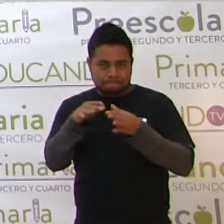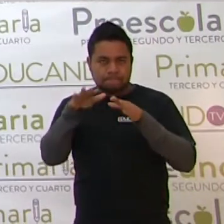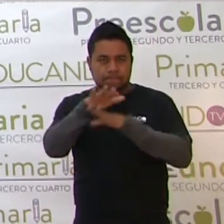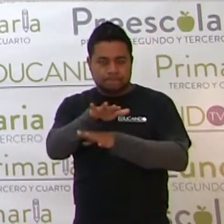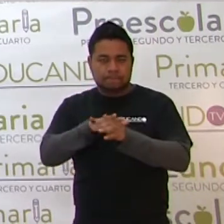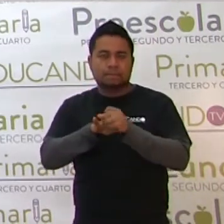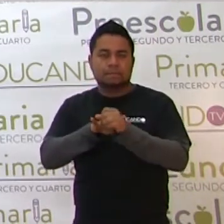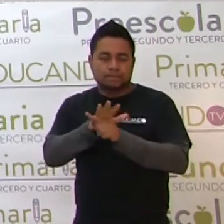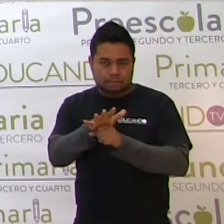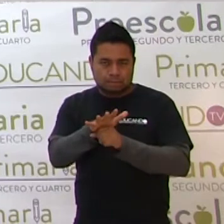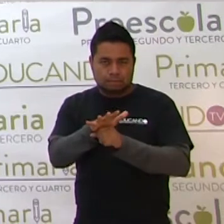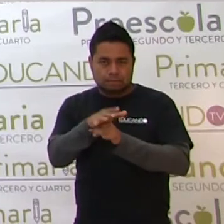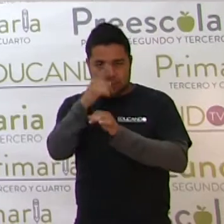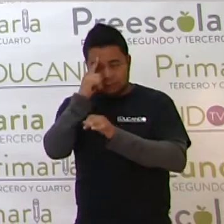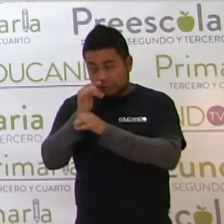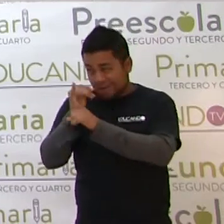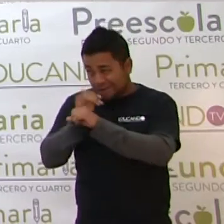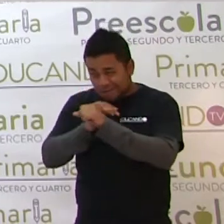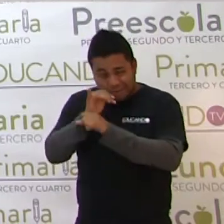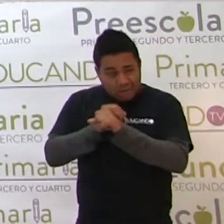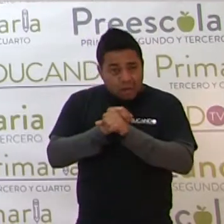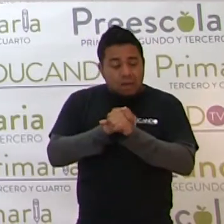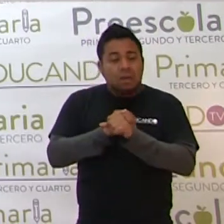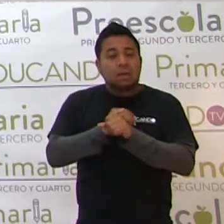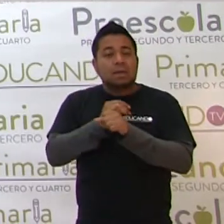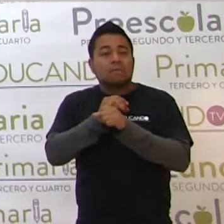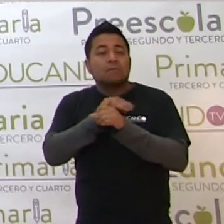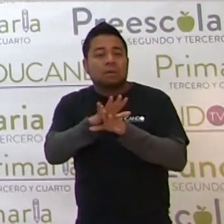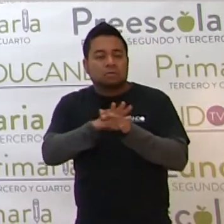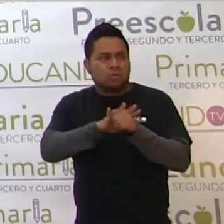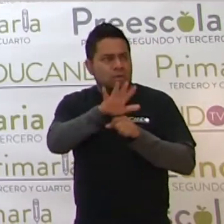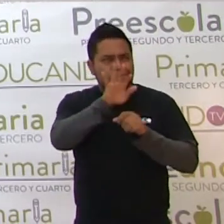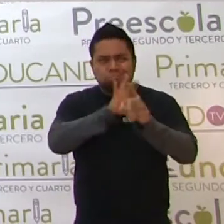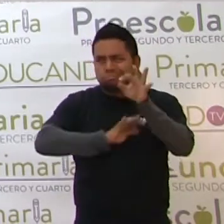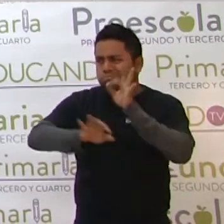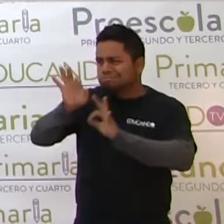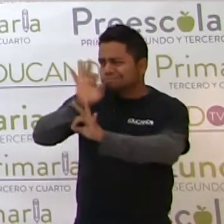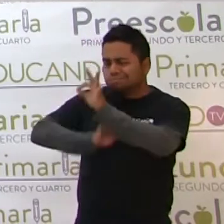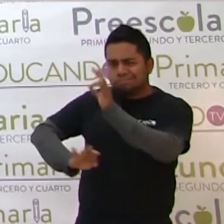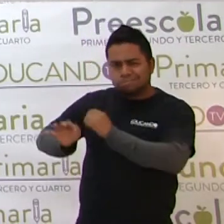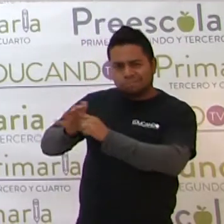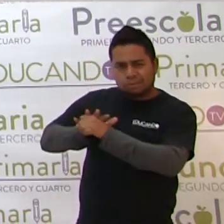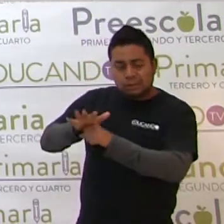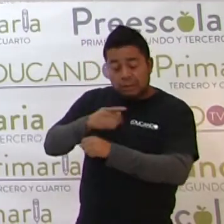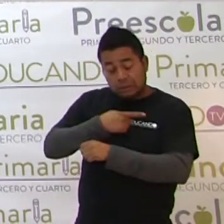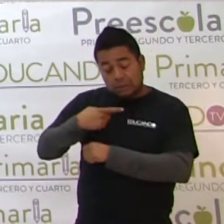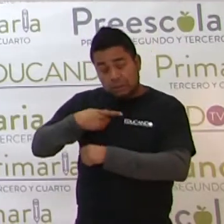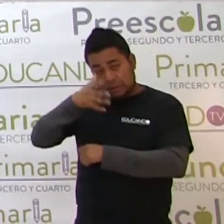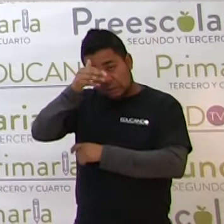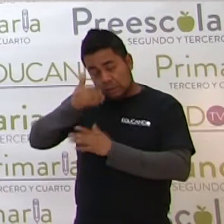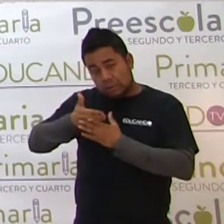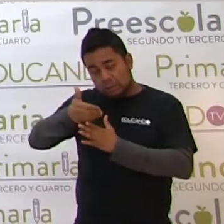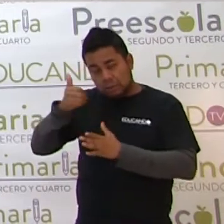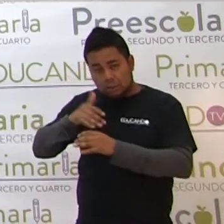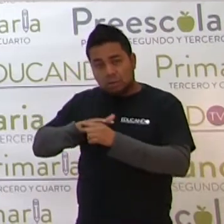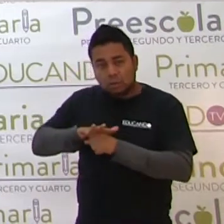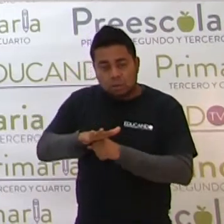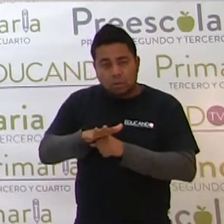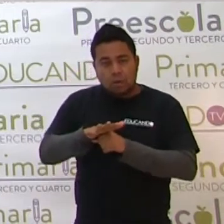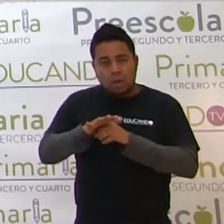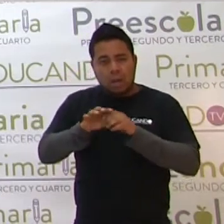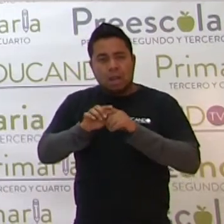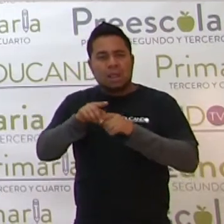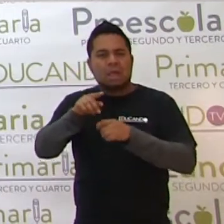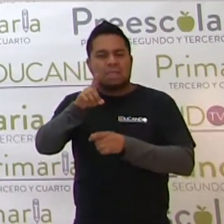y clasificación de la información. Ahí vamos a recordar que tenemos que tomar en cuenta nuestras bases de